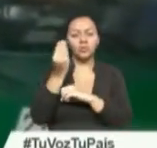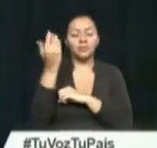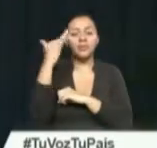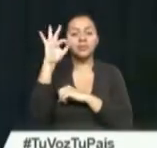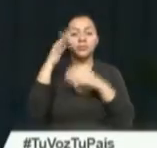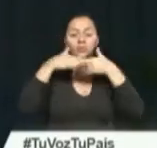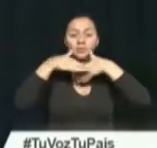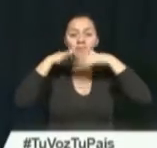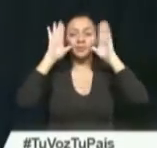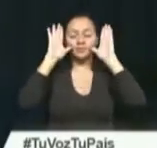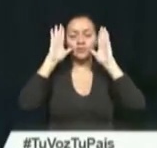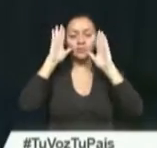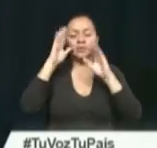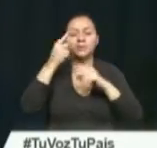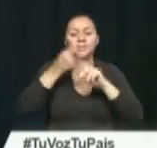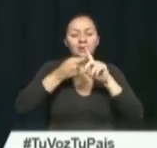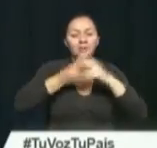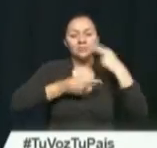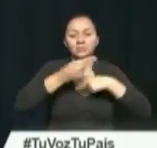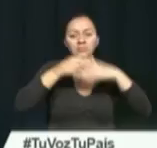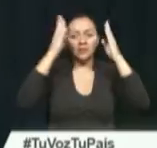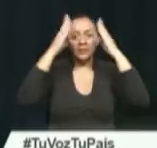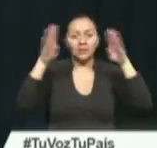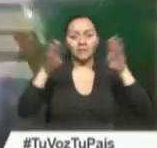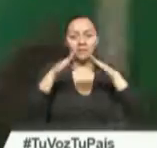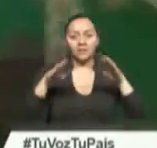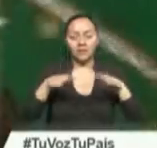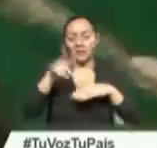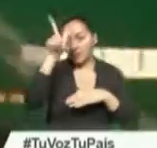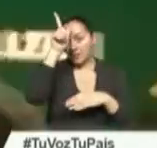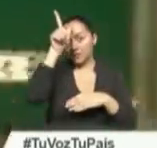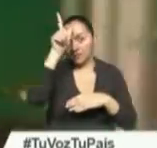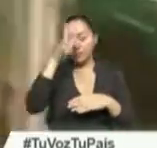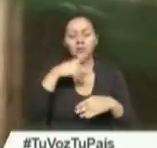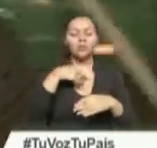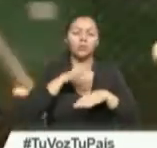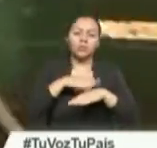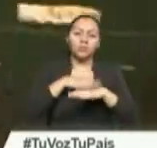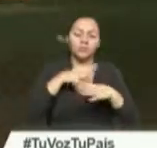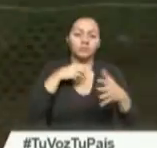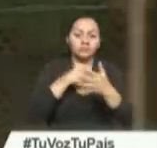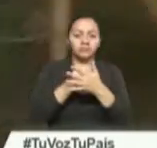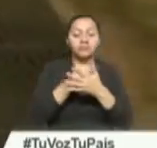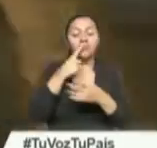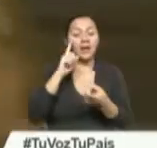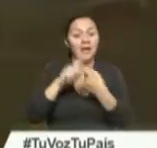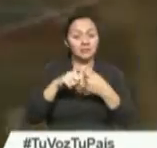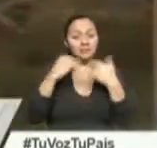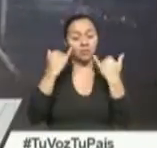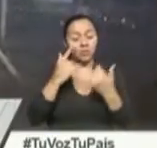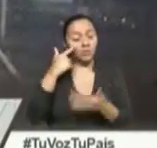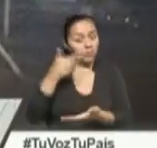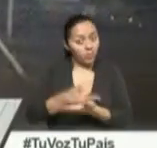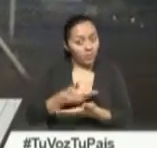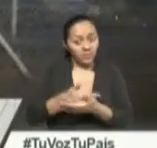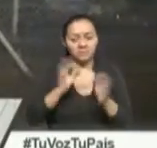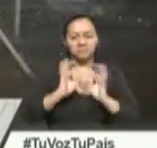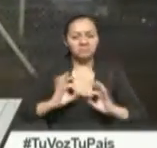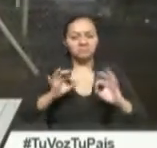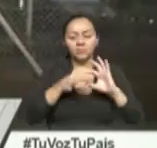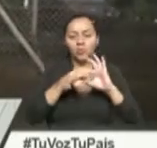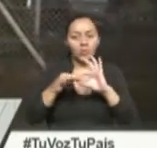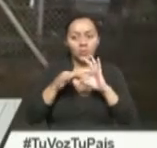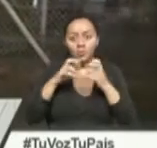diciembre contra un mercadillo navideño en Berlín con el supuesto autor del ataque. Aunque de momento no hay datos que prueben su colaboración en el ataque